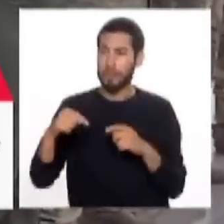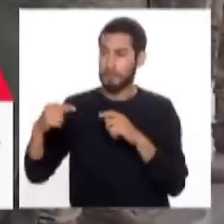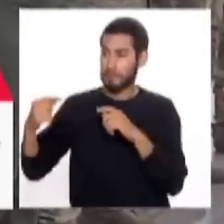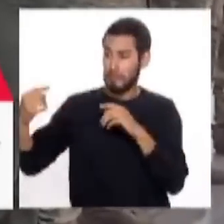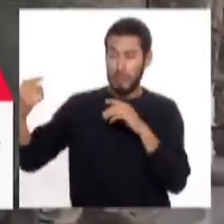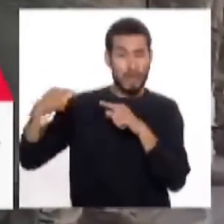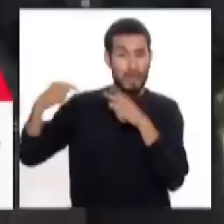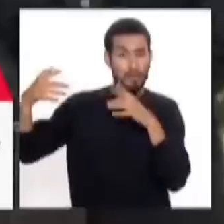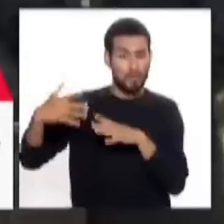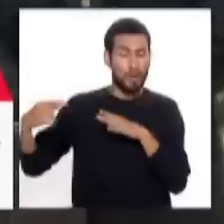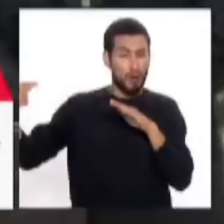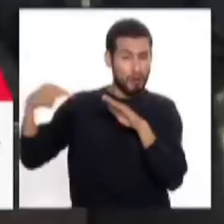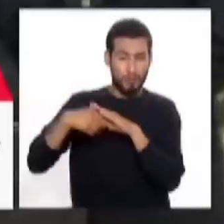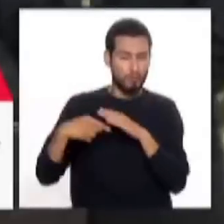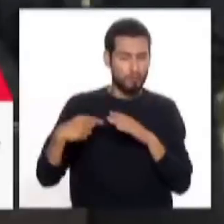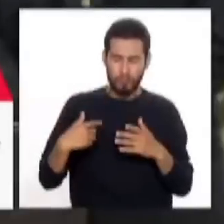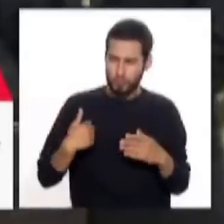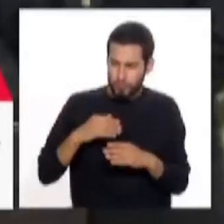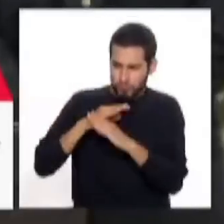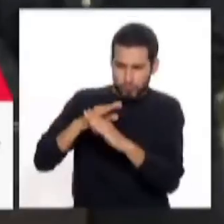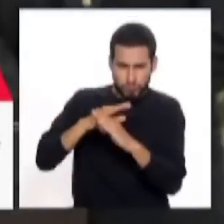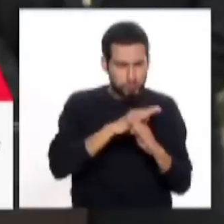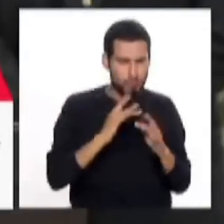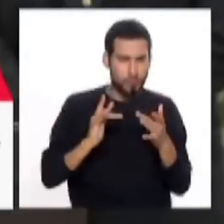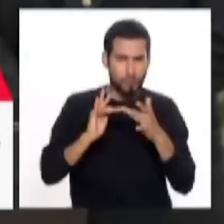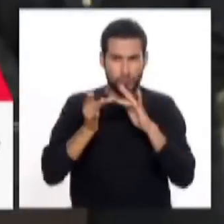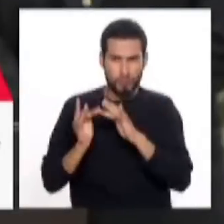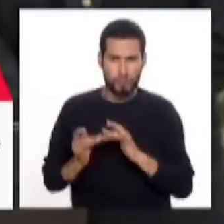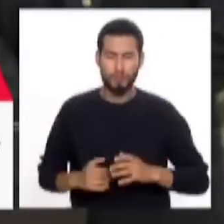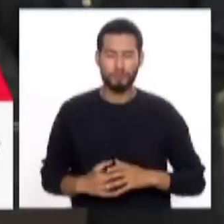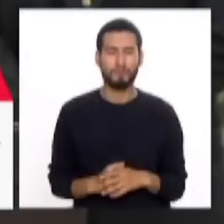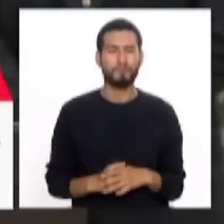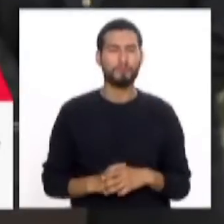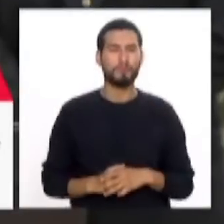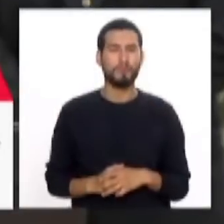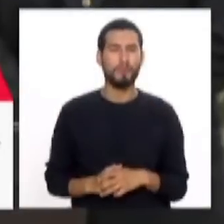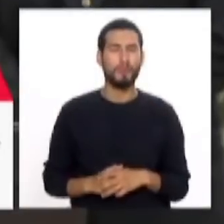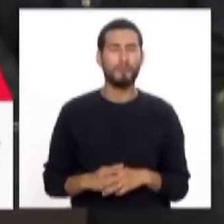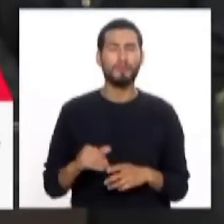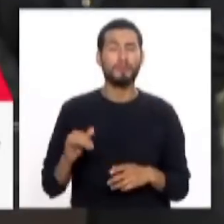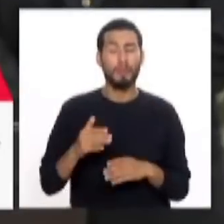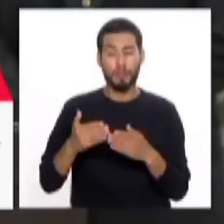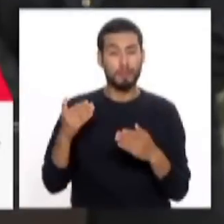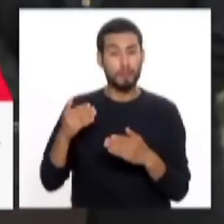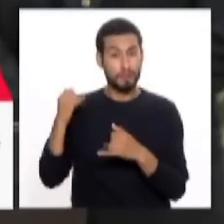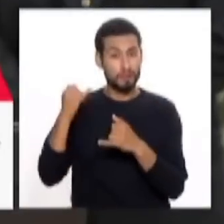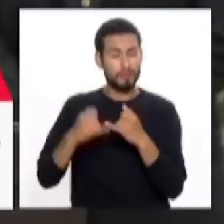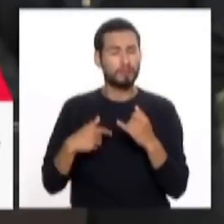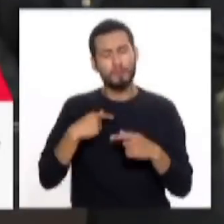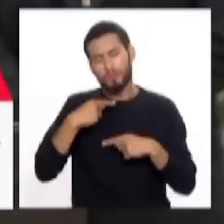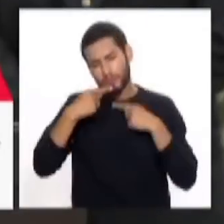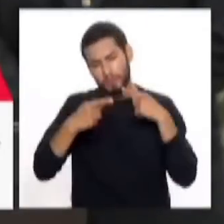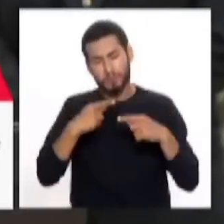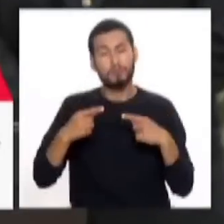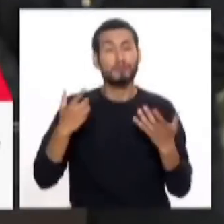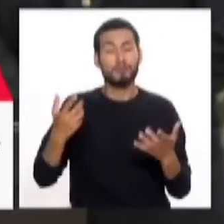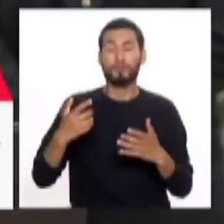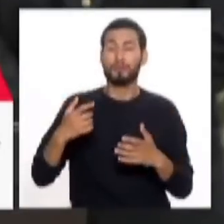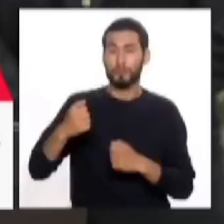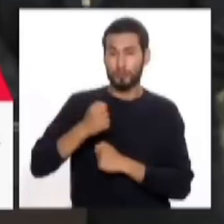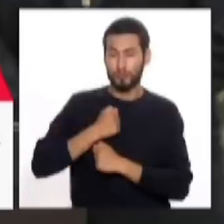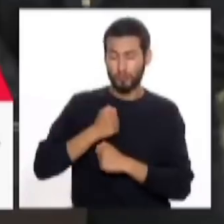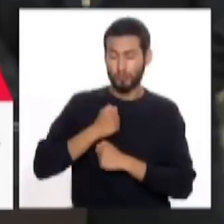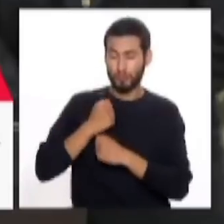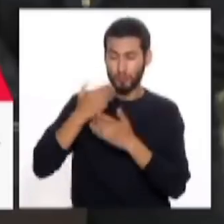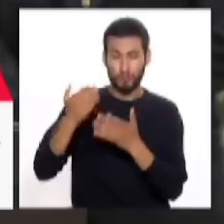enemigas. Antes de finalizar, quisiera manifestarles que una fuerza presente en el dolor